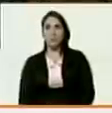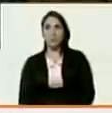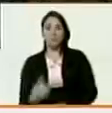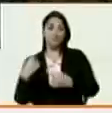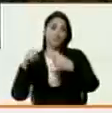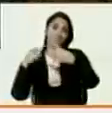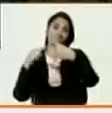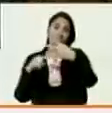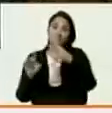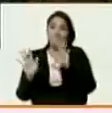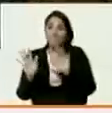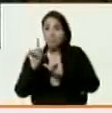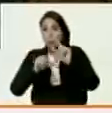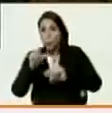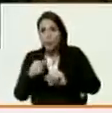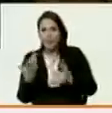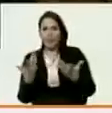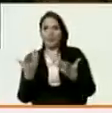otros.